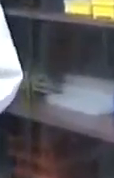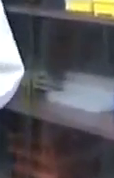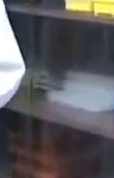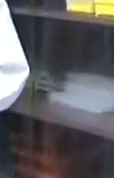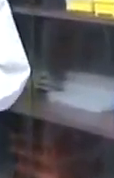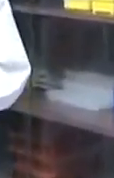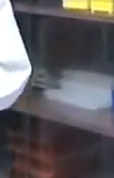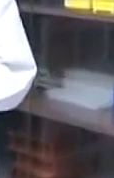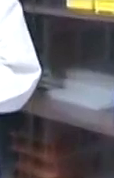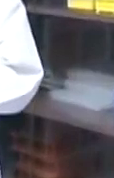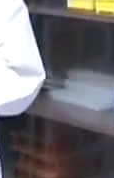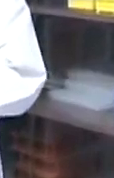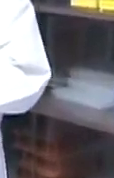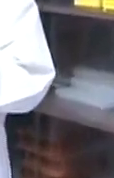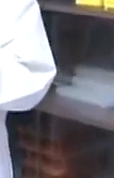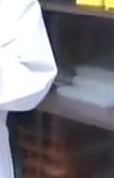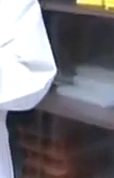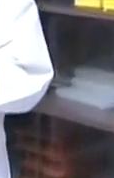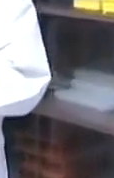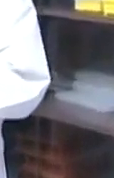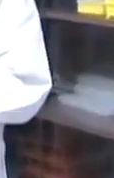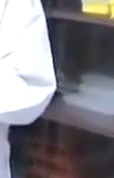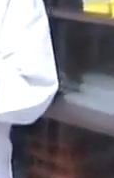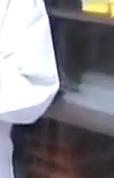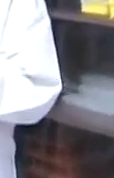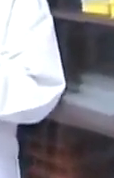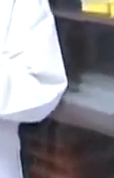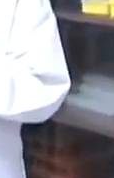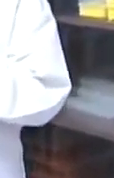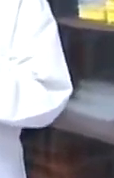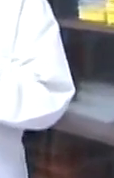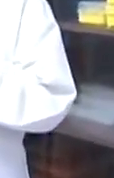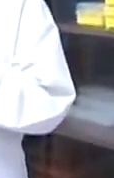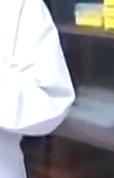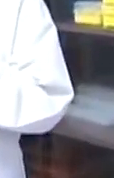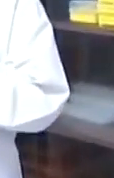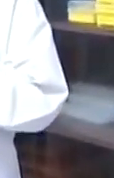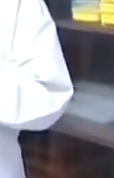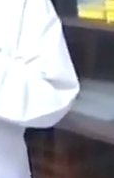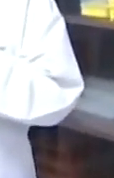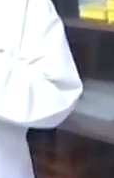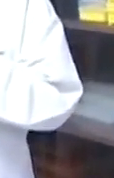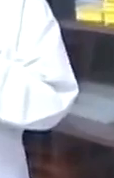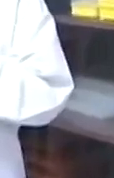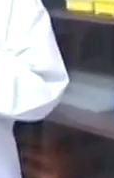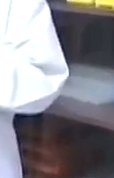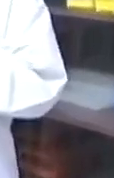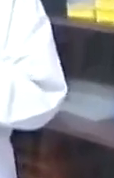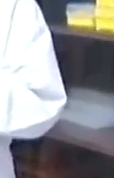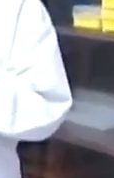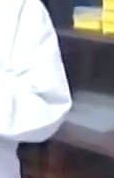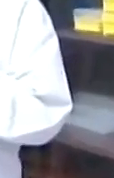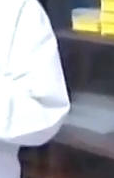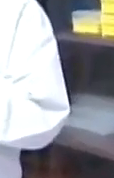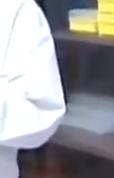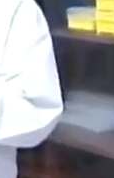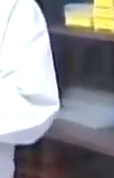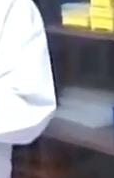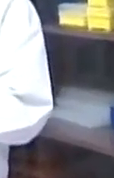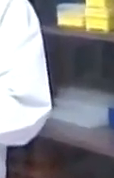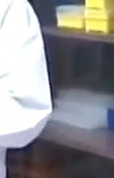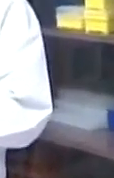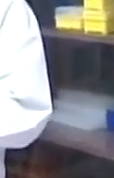contento. El negro Cardier, yo le dije a Cardier cuando llegué, bueno, que yo conocí, el único